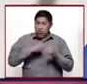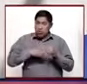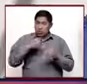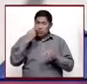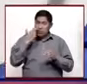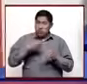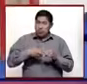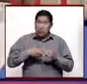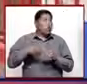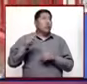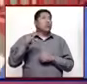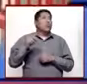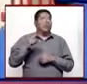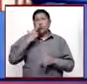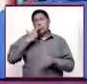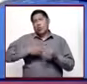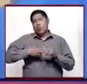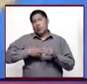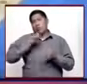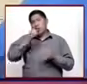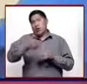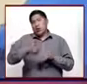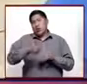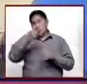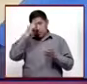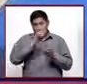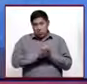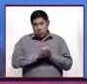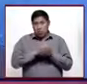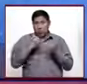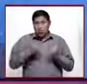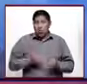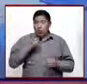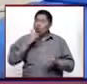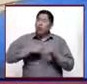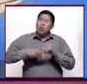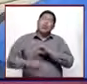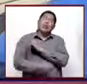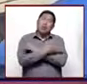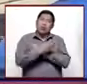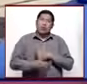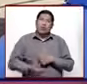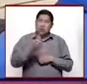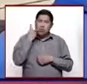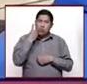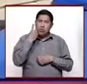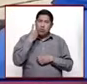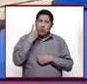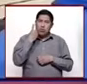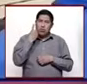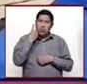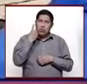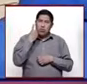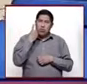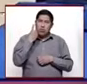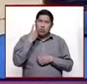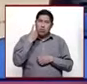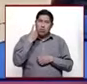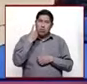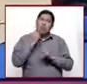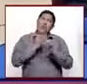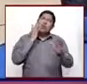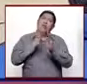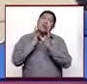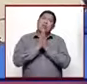llegan, gasolina, diésel? No, gasolina creo que es mañana. ¿Hoy solamente llega diésel? Sí. Una sola cachimba trabajando siempre, pucha, hemos hecho fila